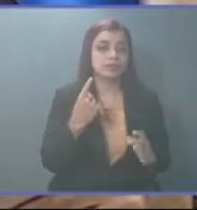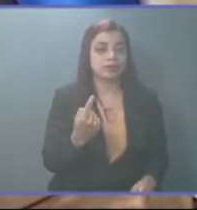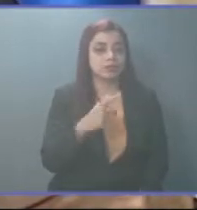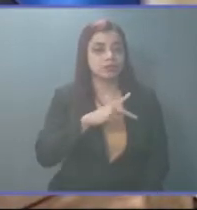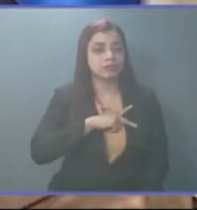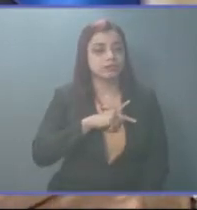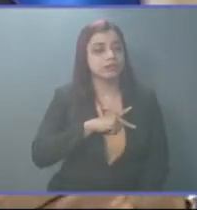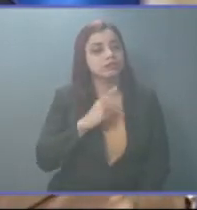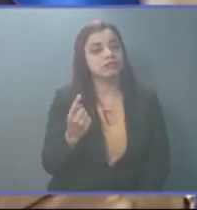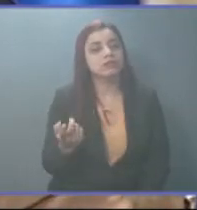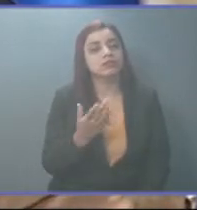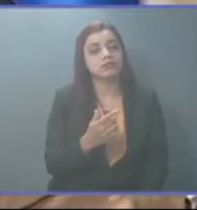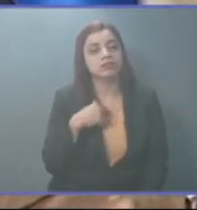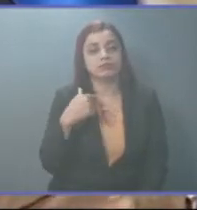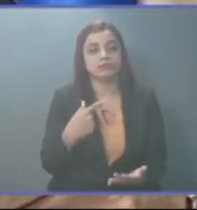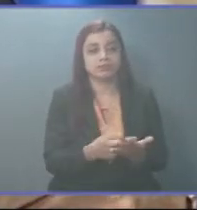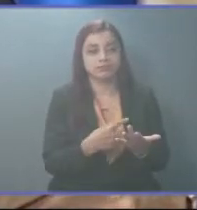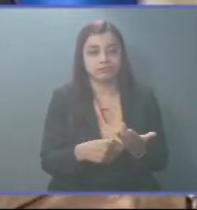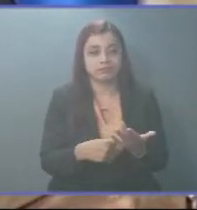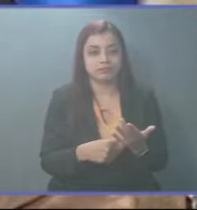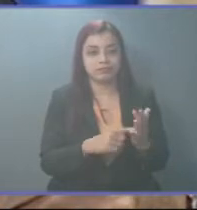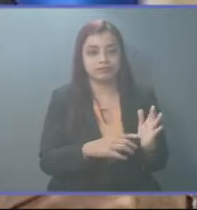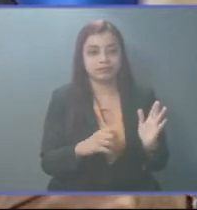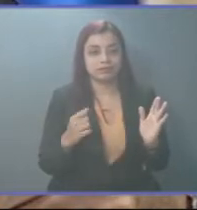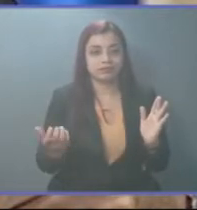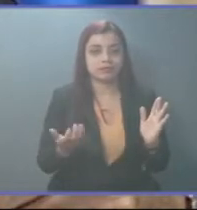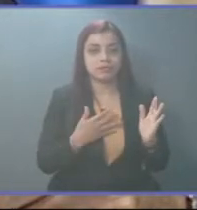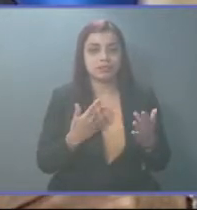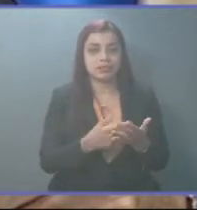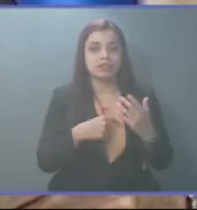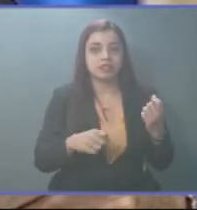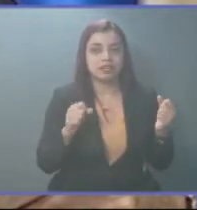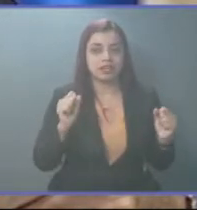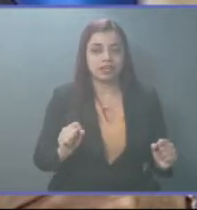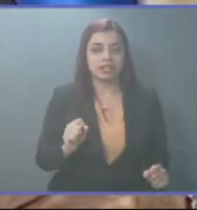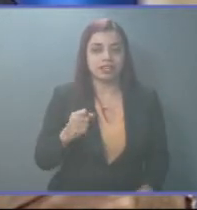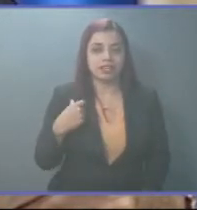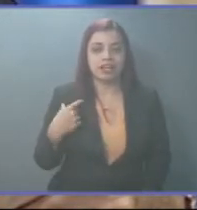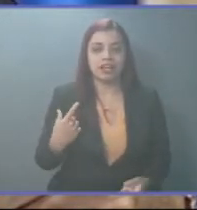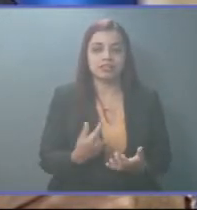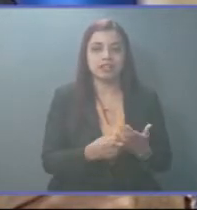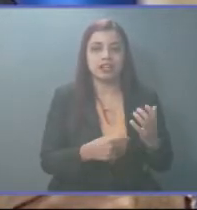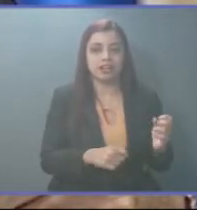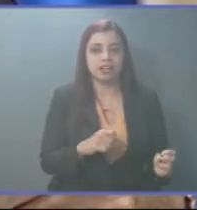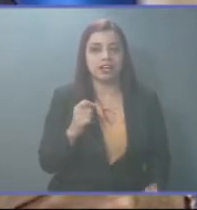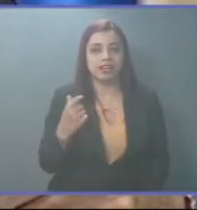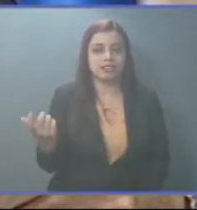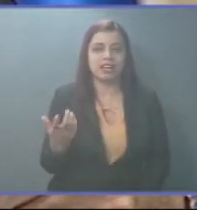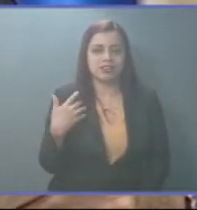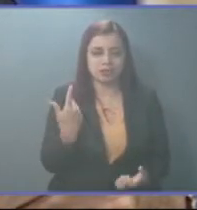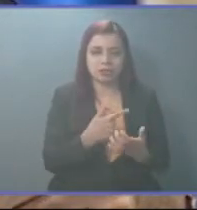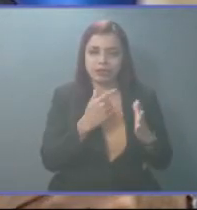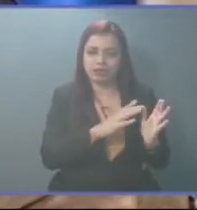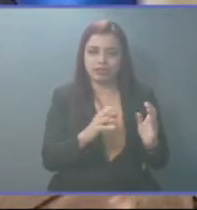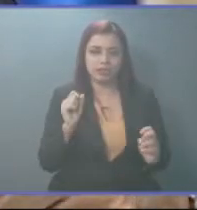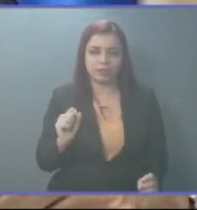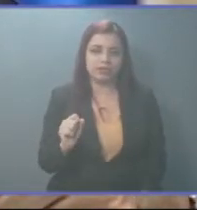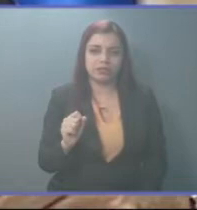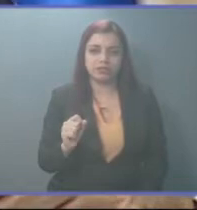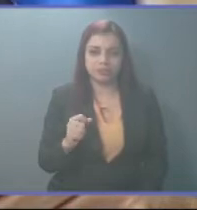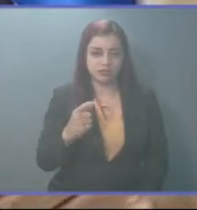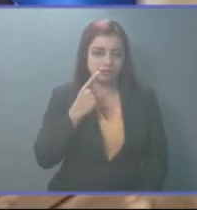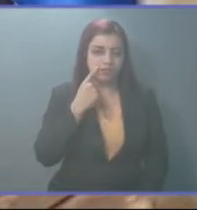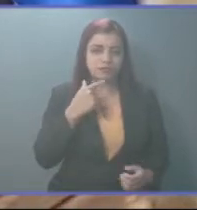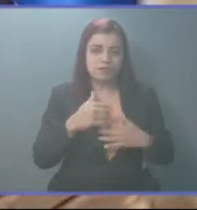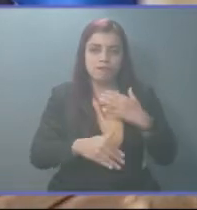el cargo, a más tardar 6 meses previo a que los miembros del tribunal culminen su periodo para el cual han sido electos.